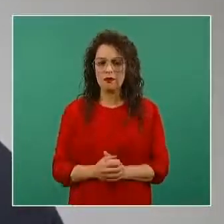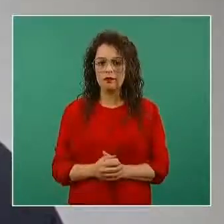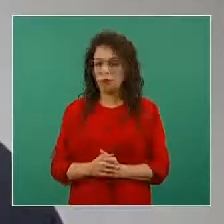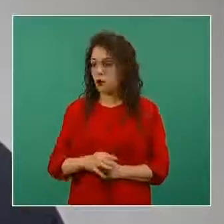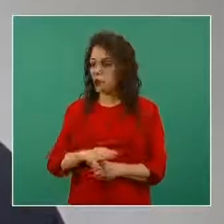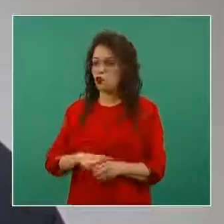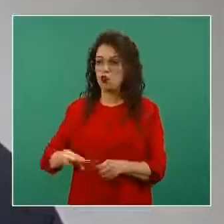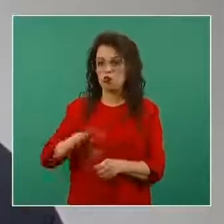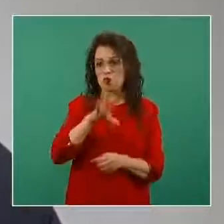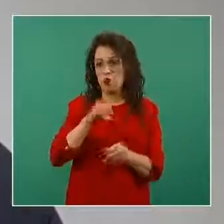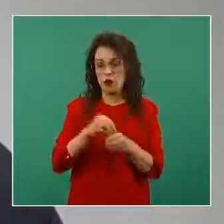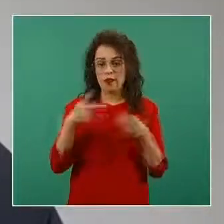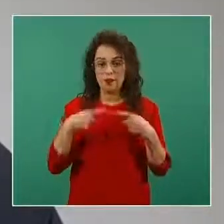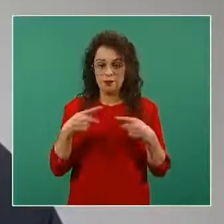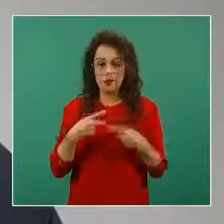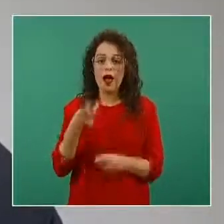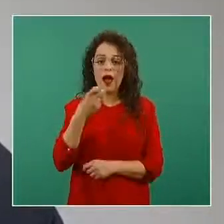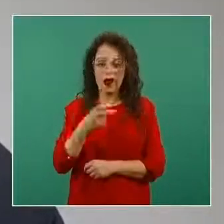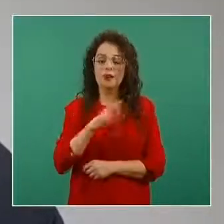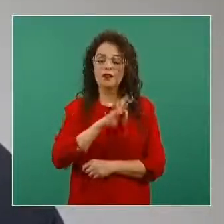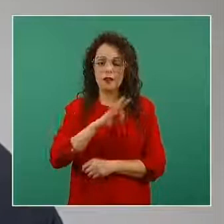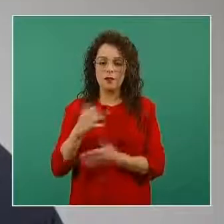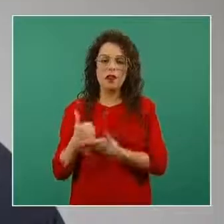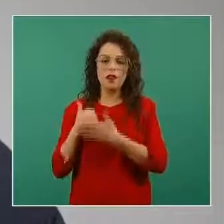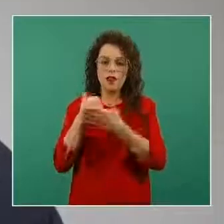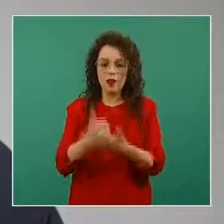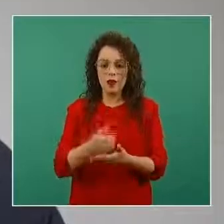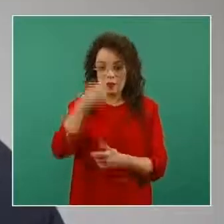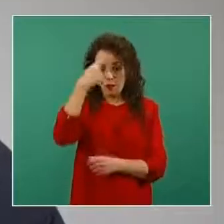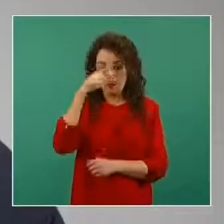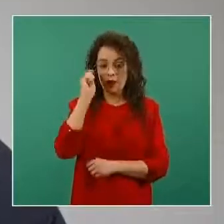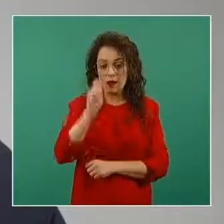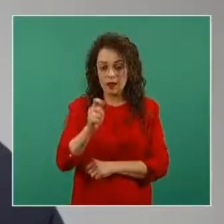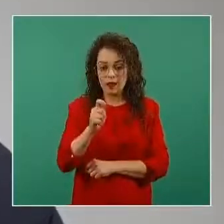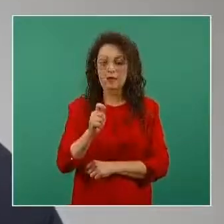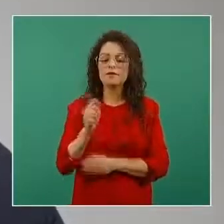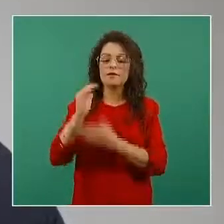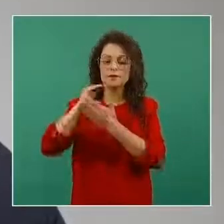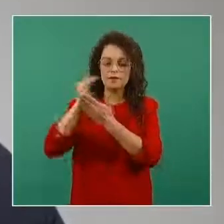colectiva, entonces estaremos todos contribuyendo a seguir con la